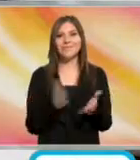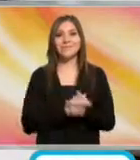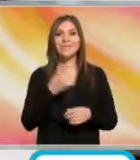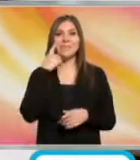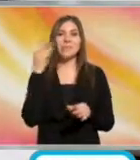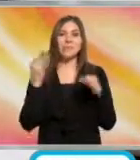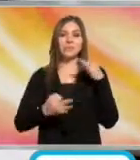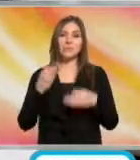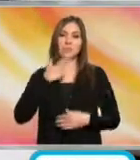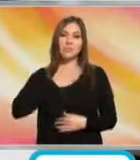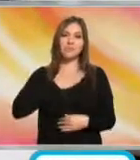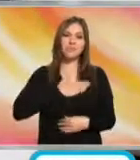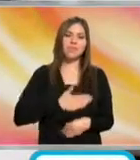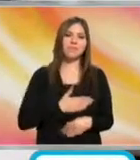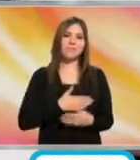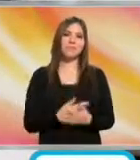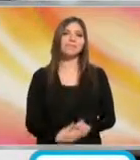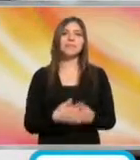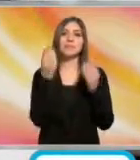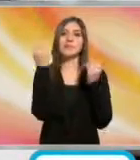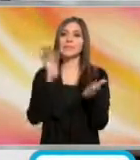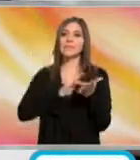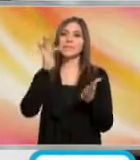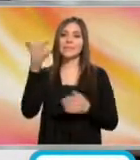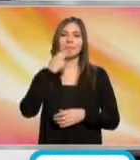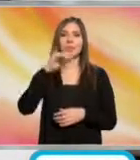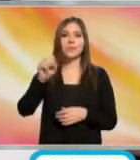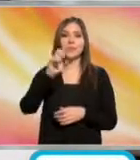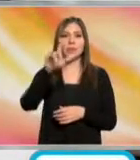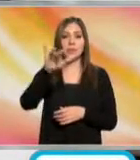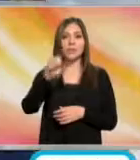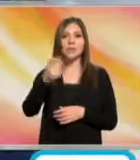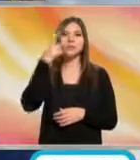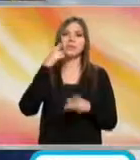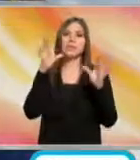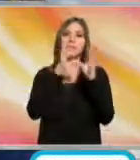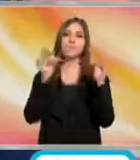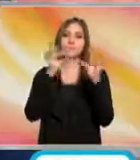la justicia. De la justicia. José Luis, pues muchas gracias por ponernos al